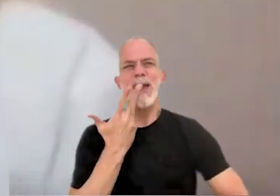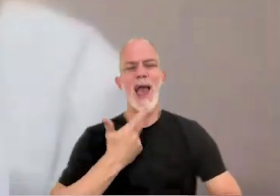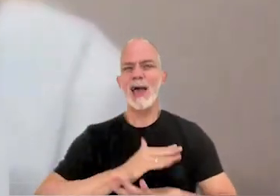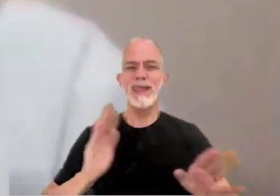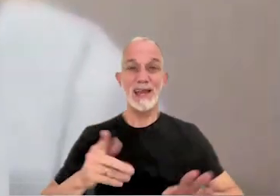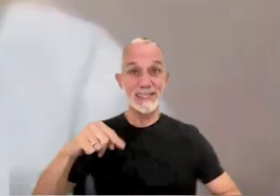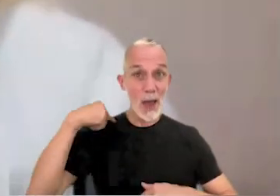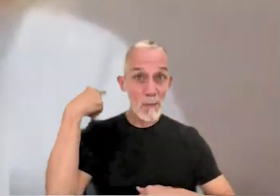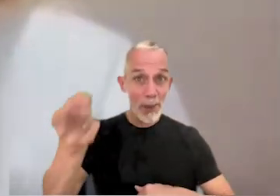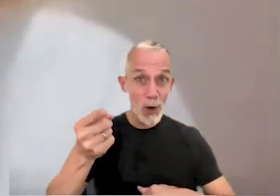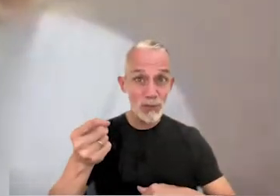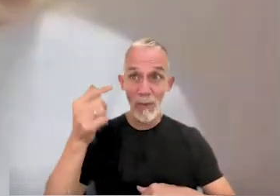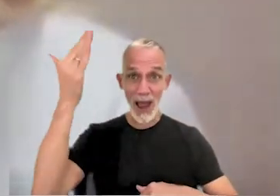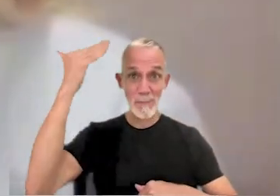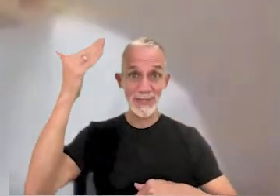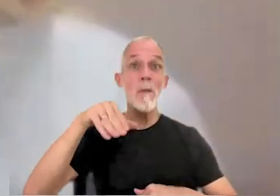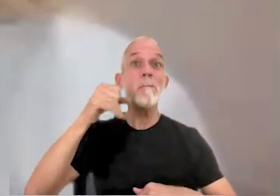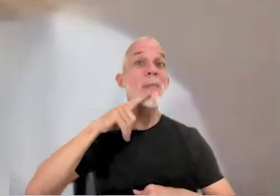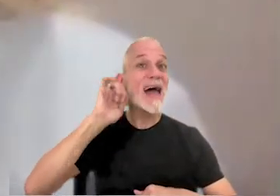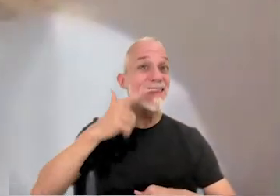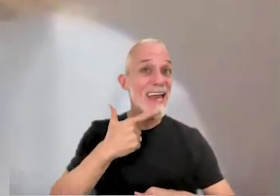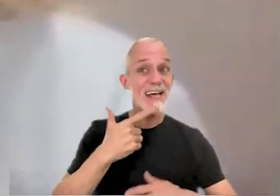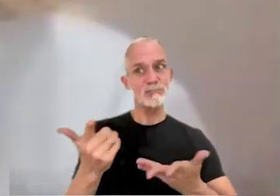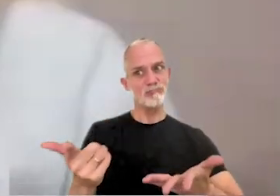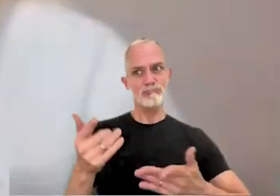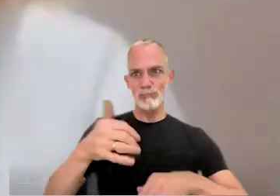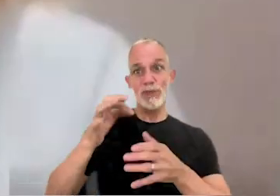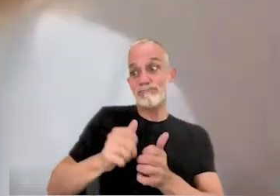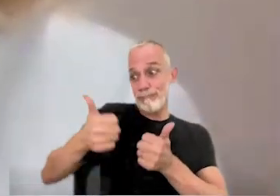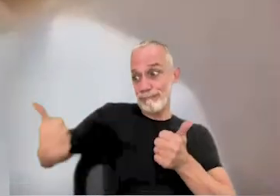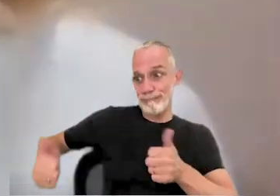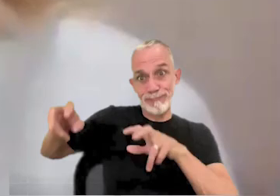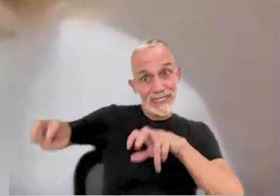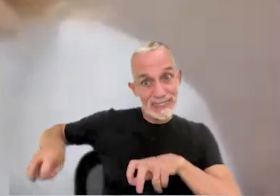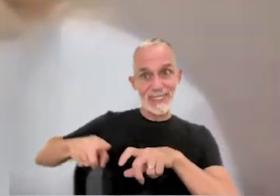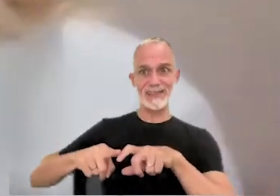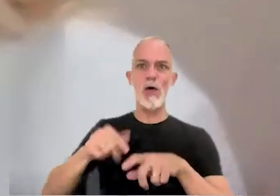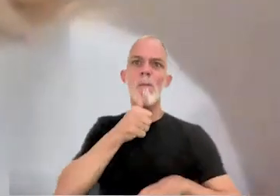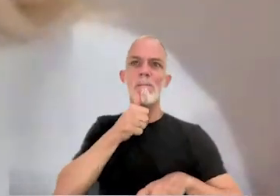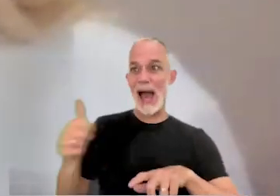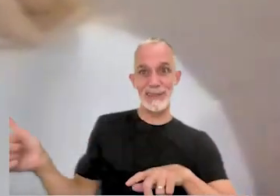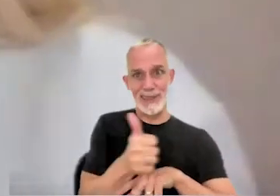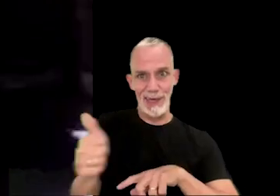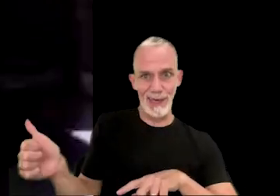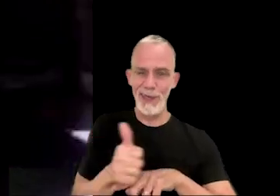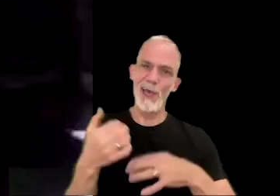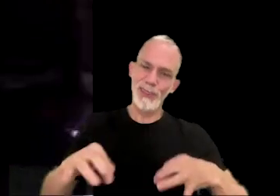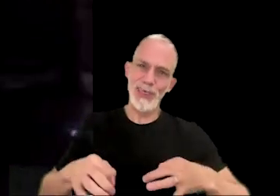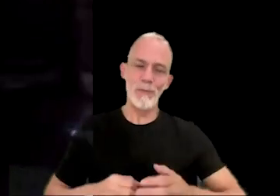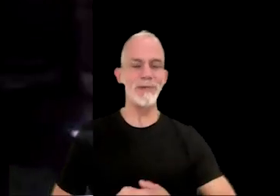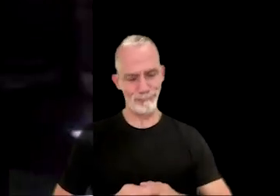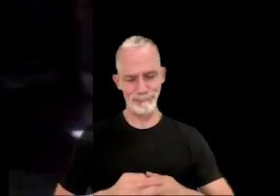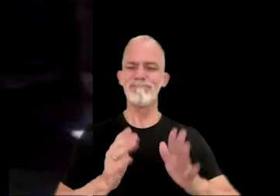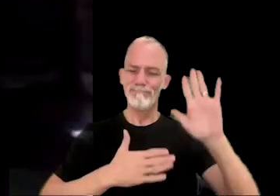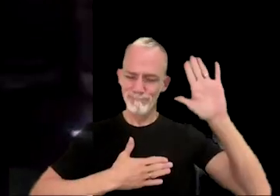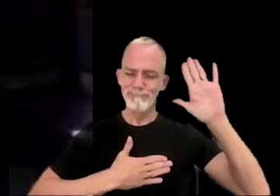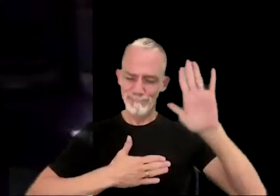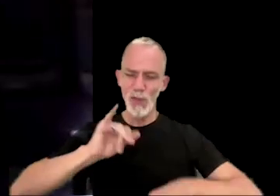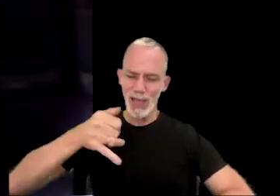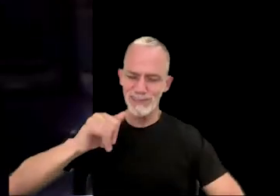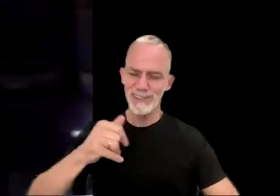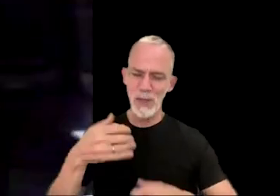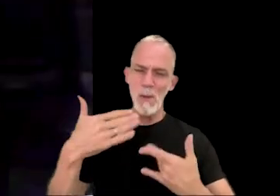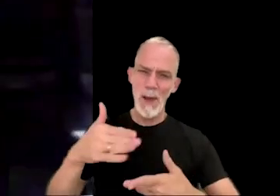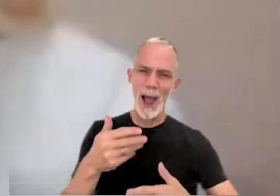próxima, Matías, te tengo acá al costadito con el mate de por medio. La próxima en el auditorio y con el mate, ningún